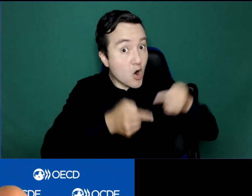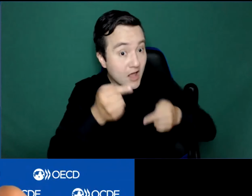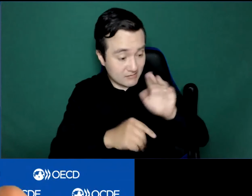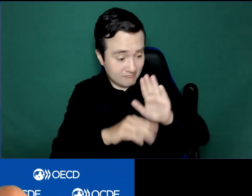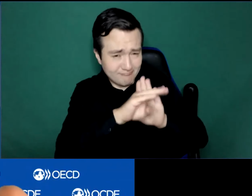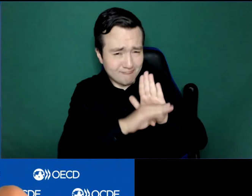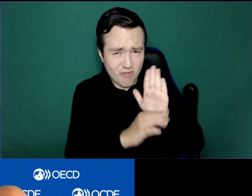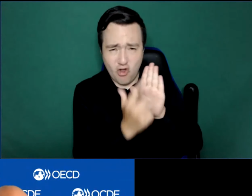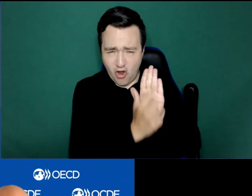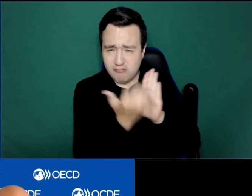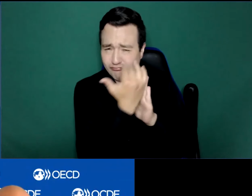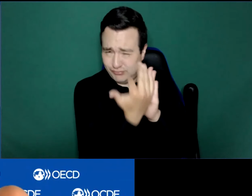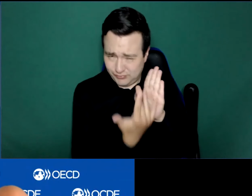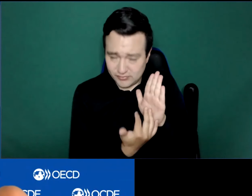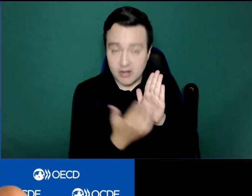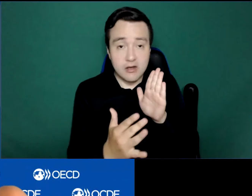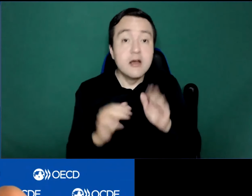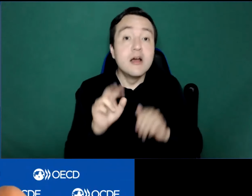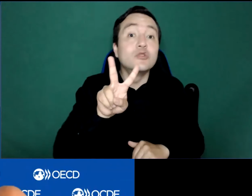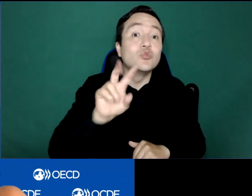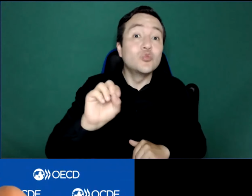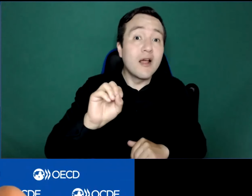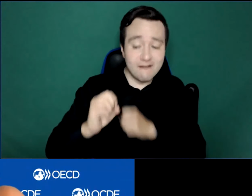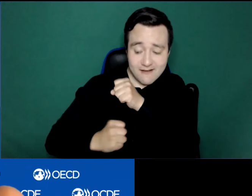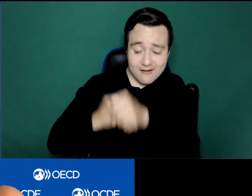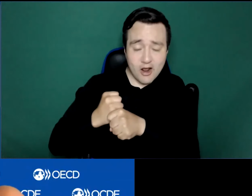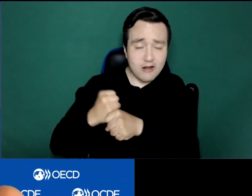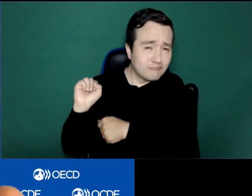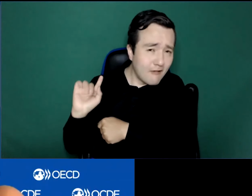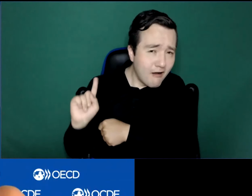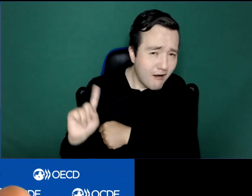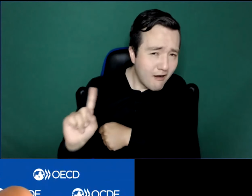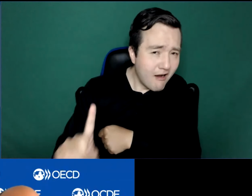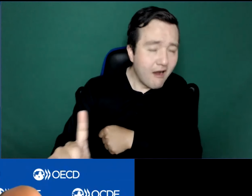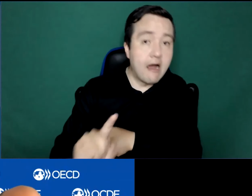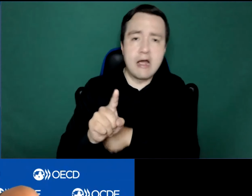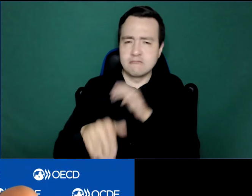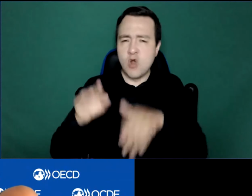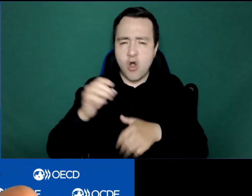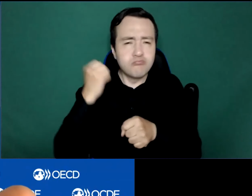años. Él trabaja mayormente en el ámbito de estadística,